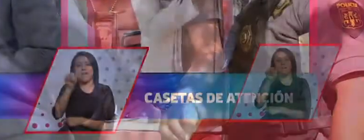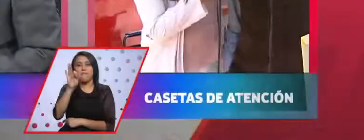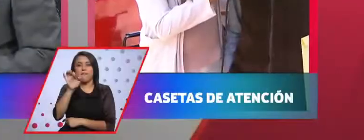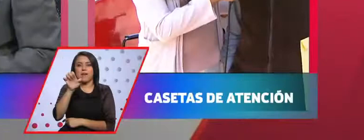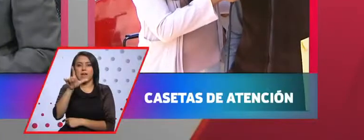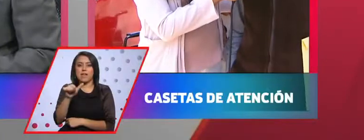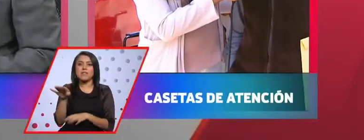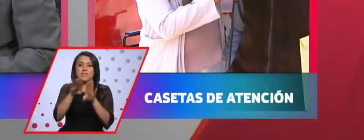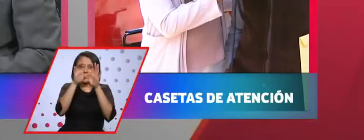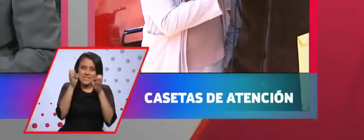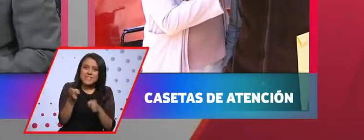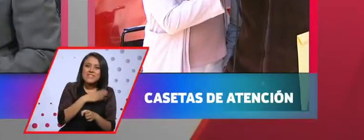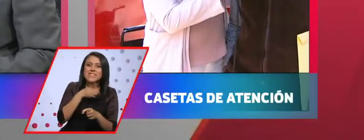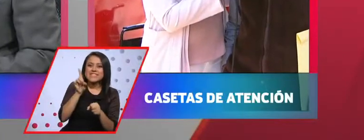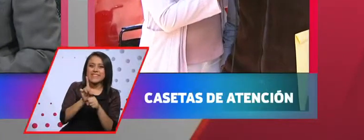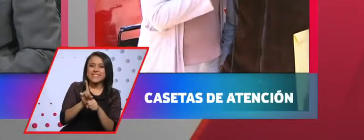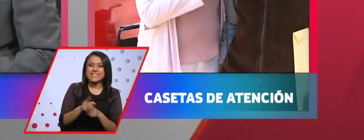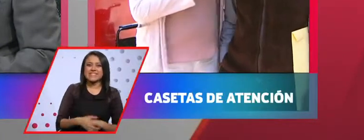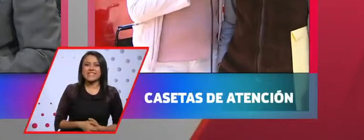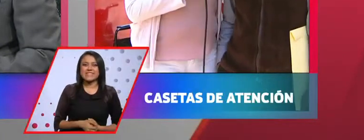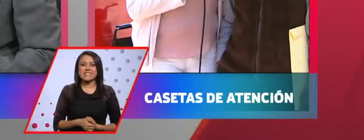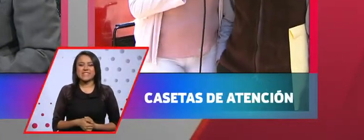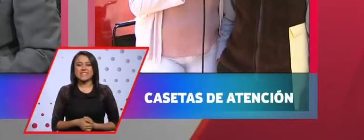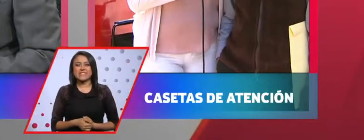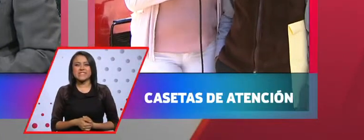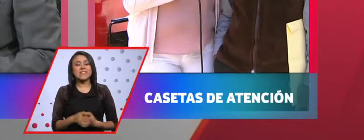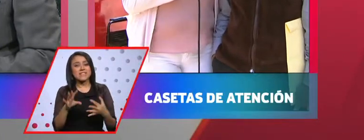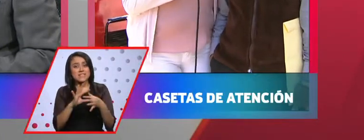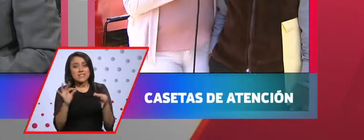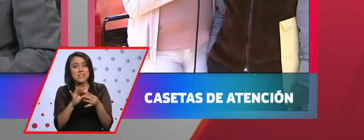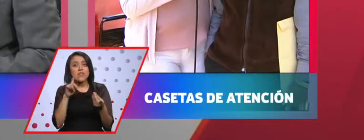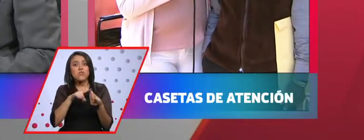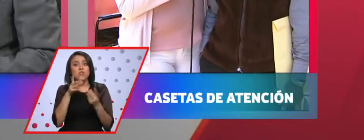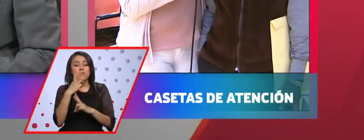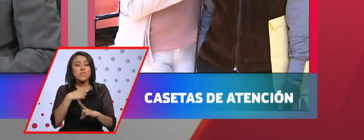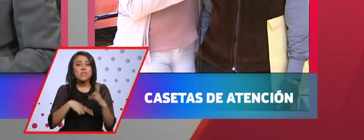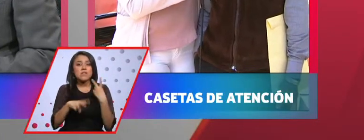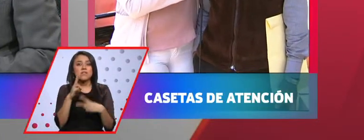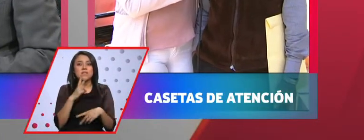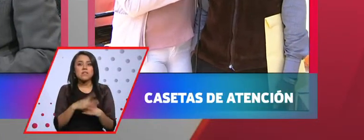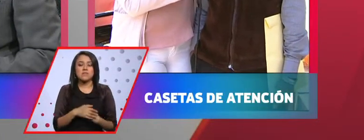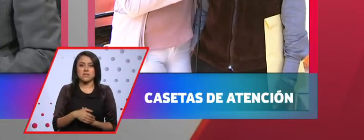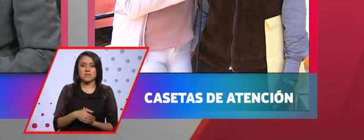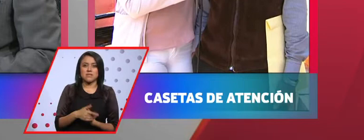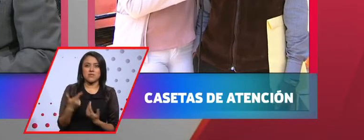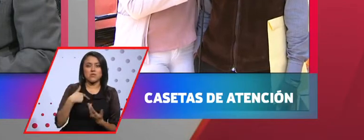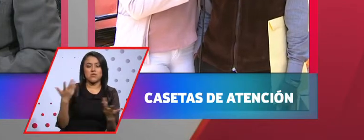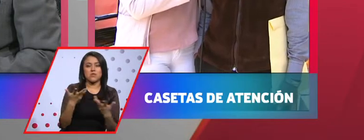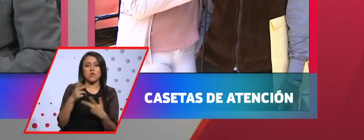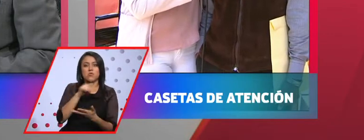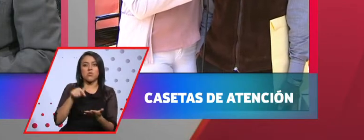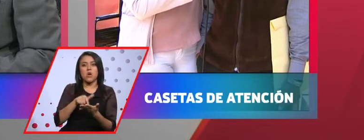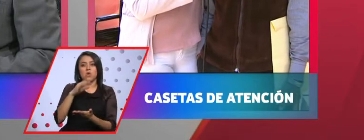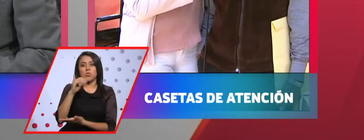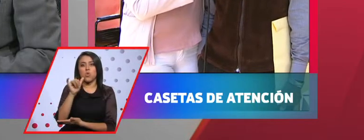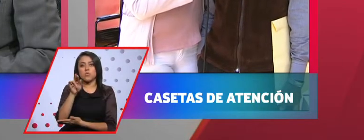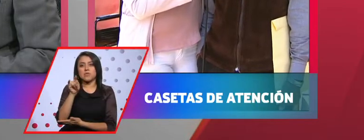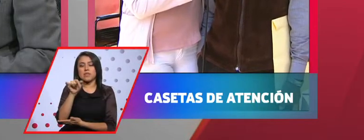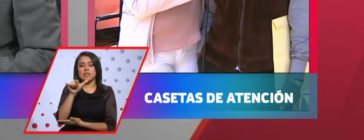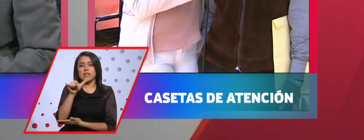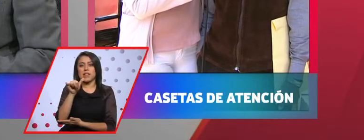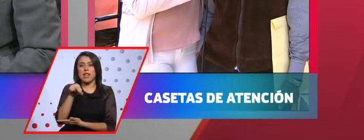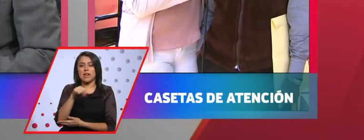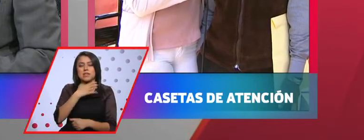está? Buenos días. Buenos días. Señor Rafael, cuéntame de dónde nos viene, a qué se dedica. Vengo de Cuautitlán, México, y ahorita